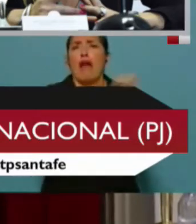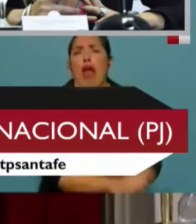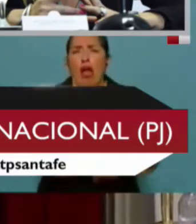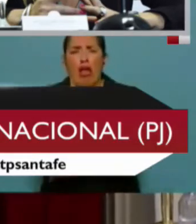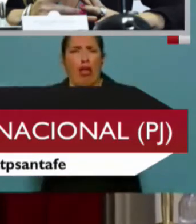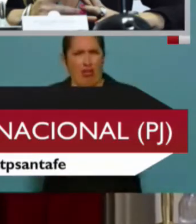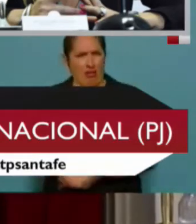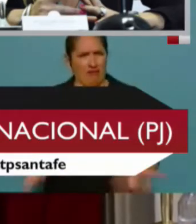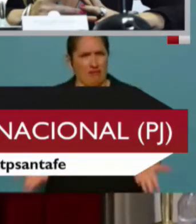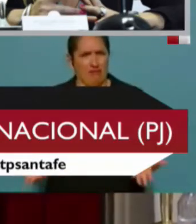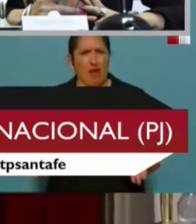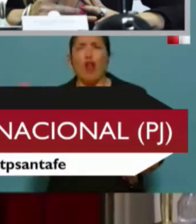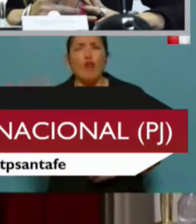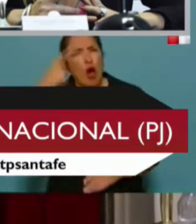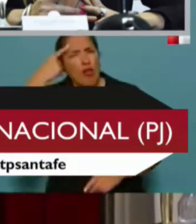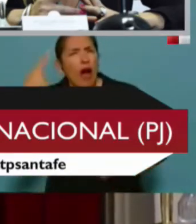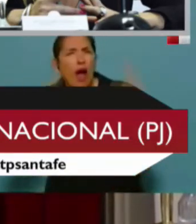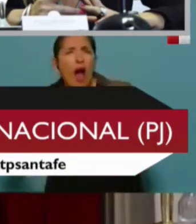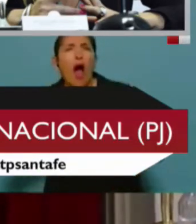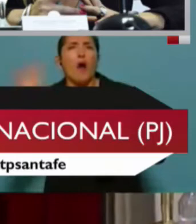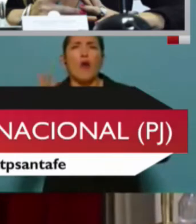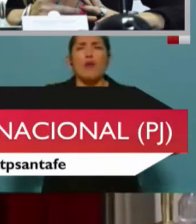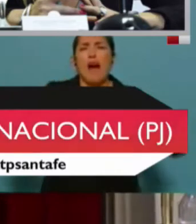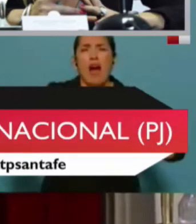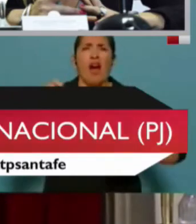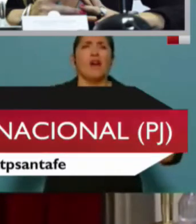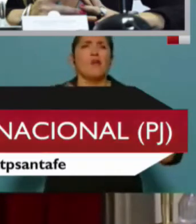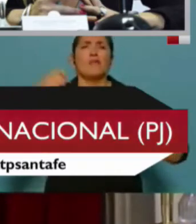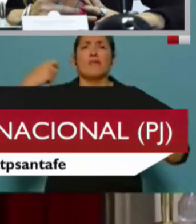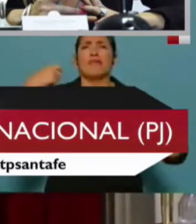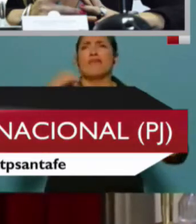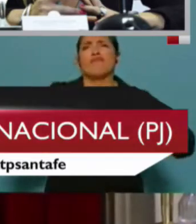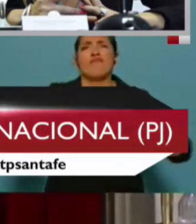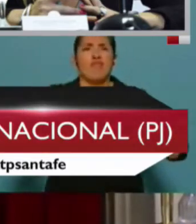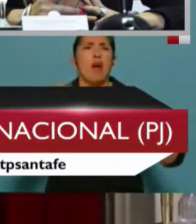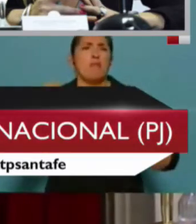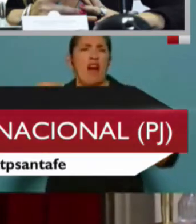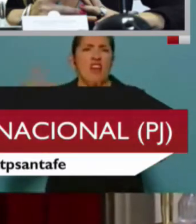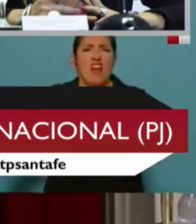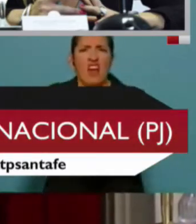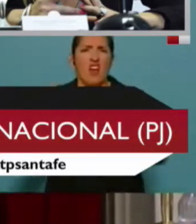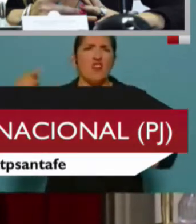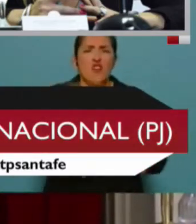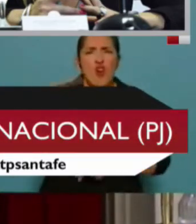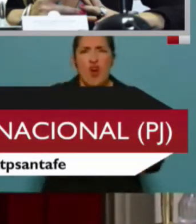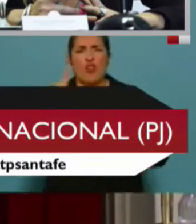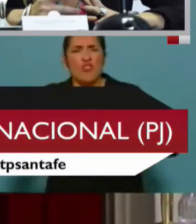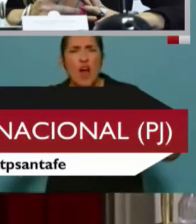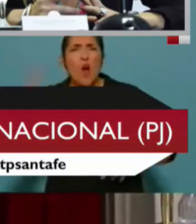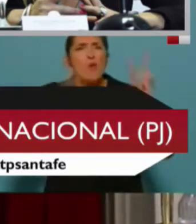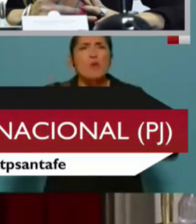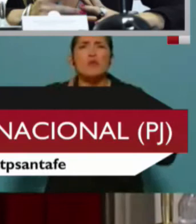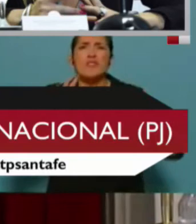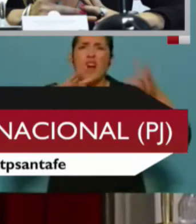había ocurrido, y no obstante eso, me parece que ya el haber rápidamente garantizado